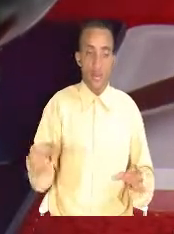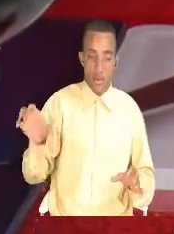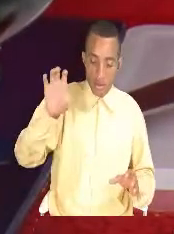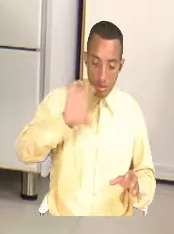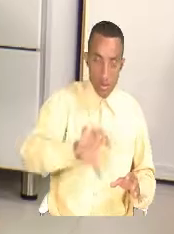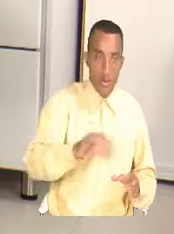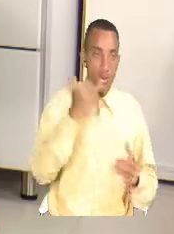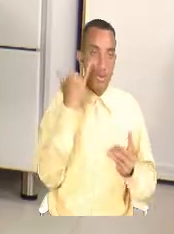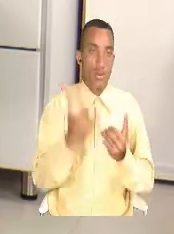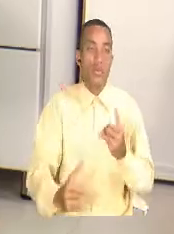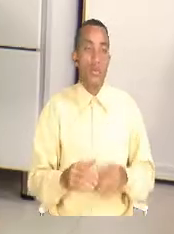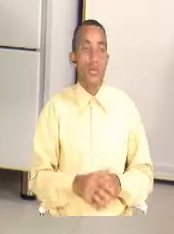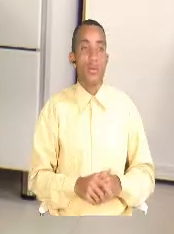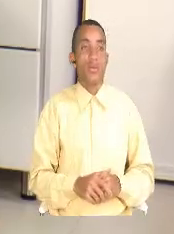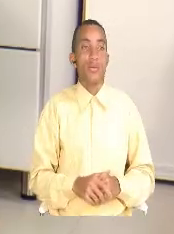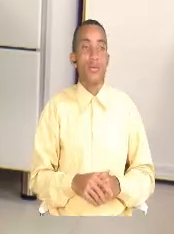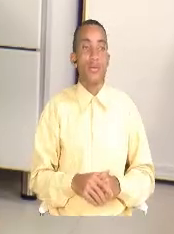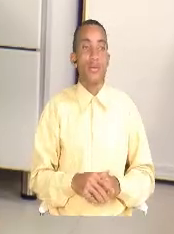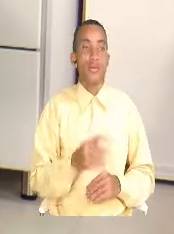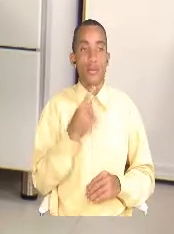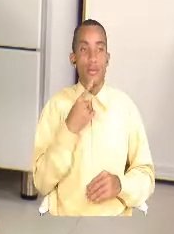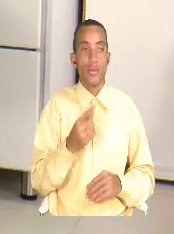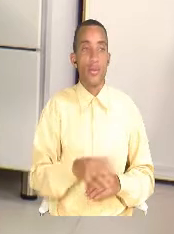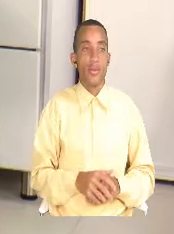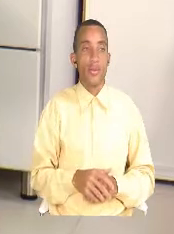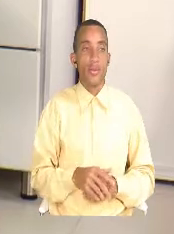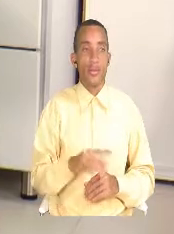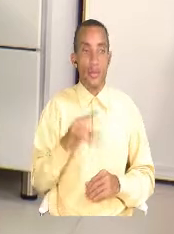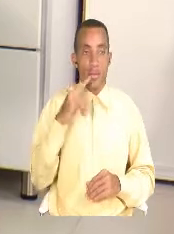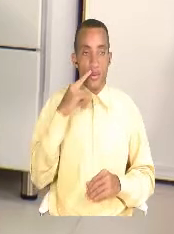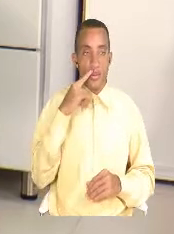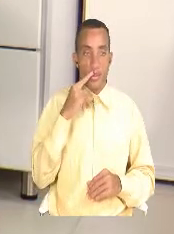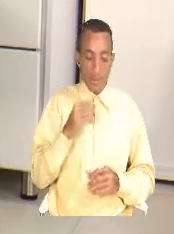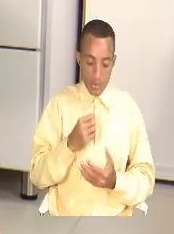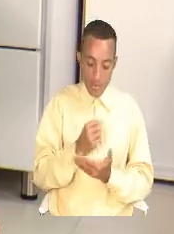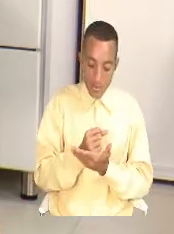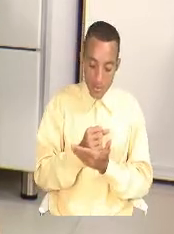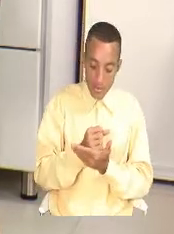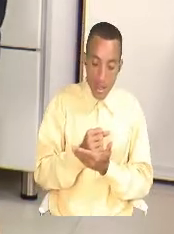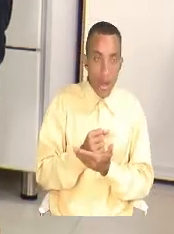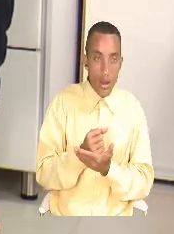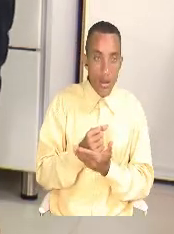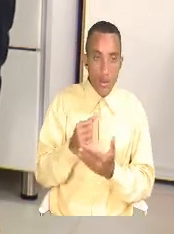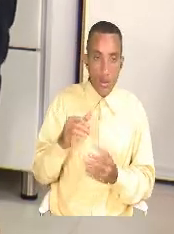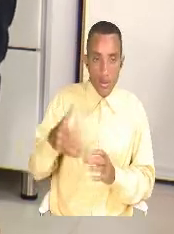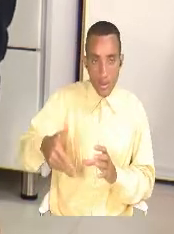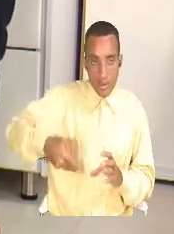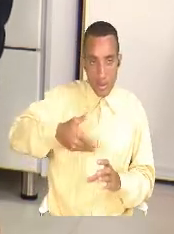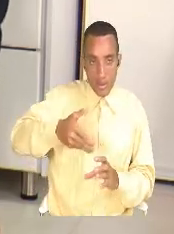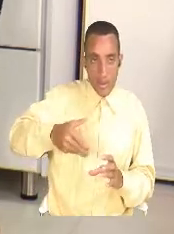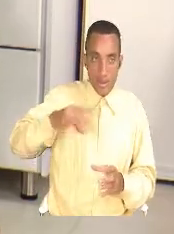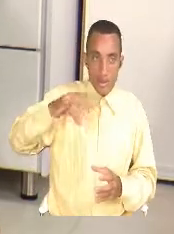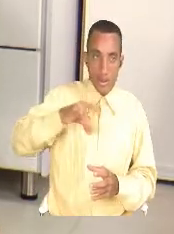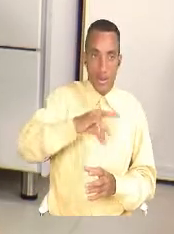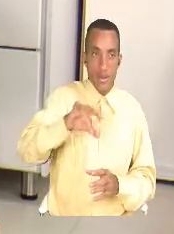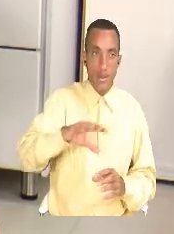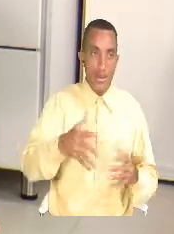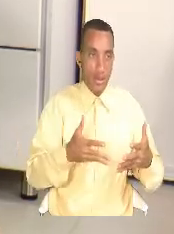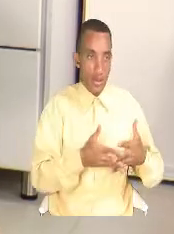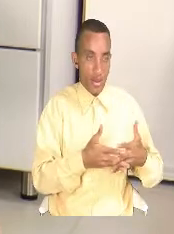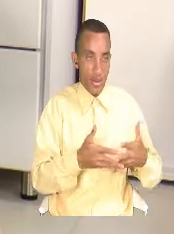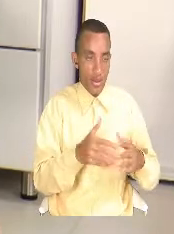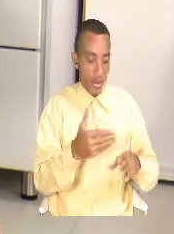final. Acá, ¿qué hice? Adicioné un poquito de pasta de ajo y voy a adicionar sal. El arroz pues ya está